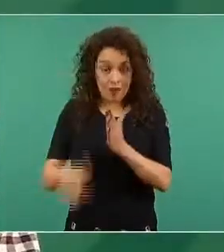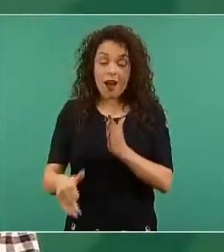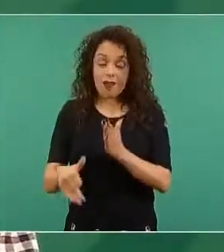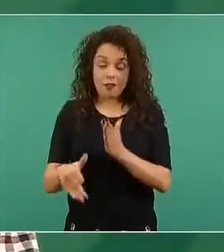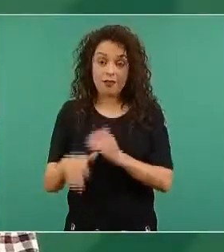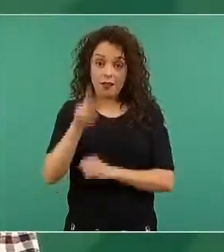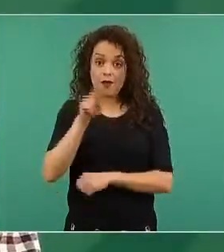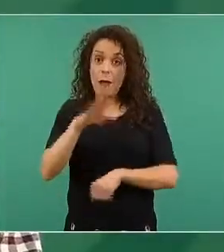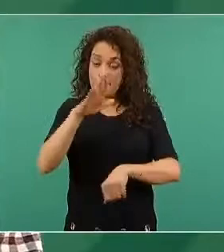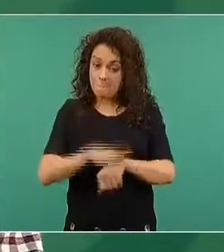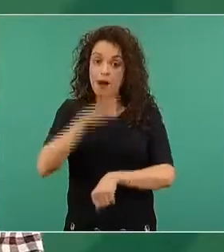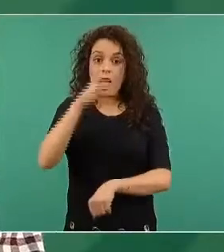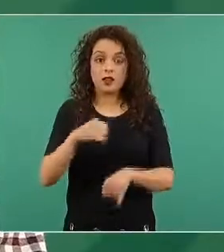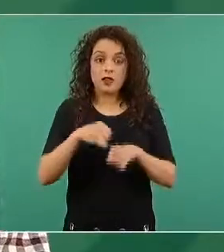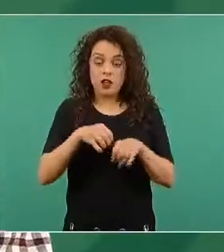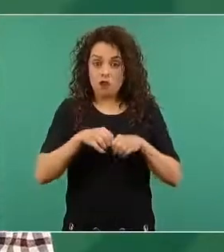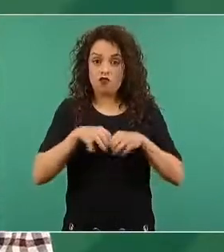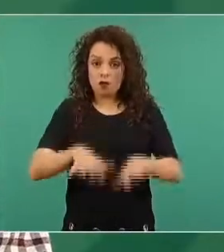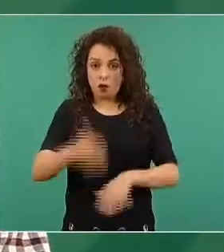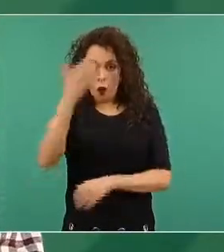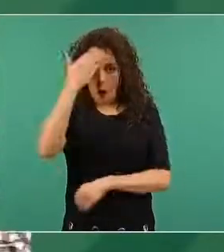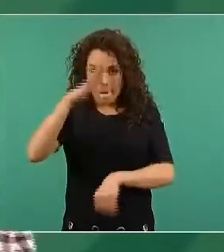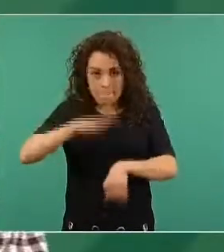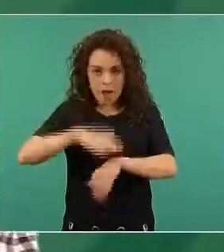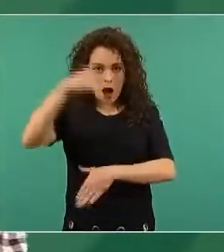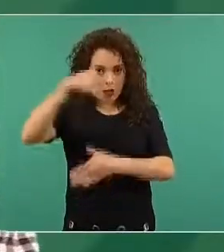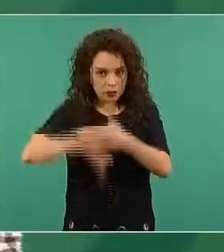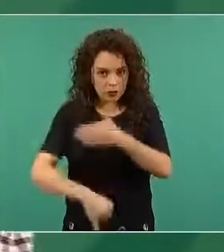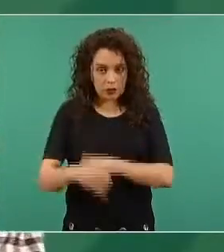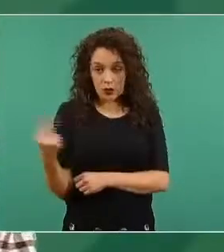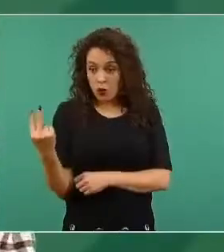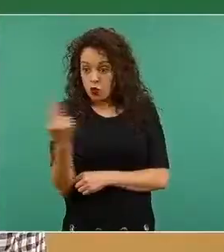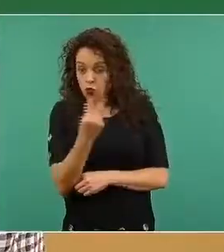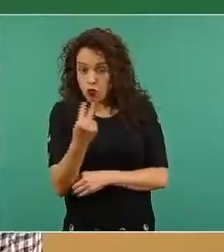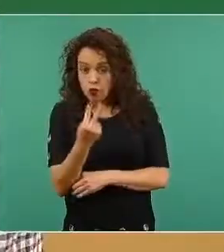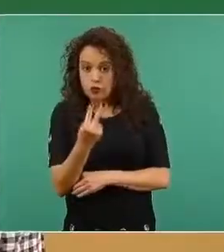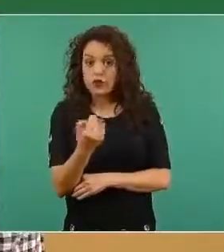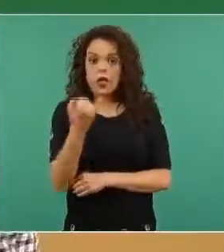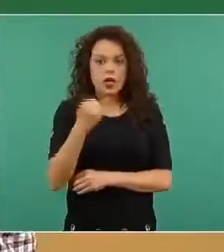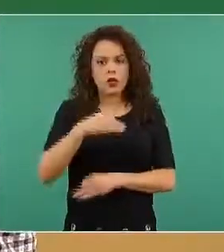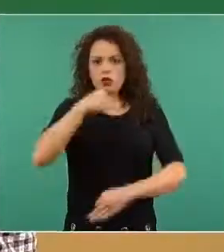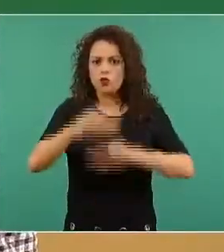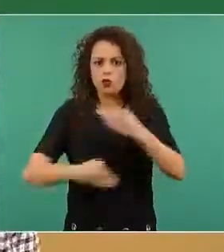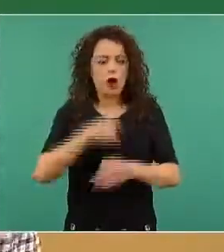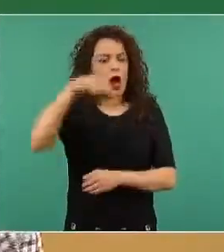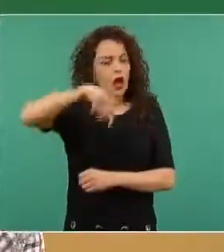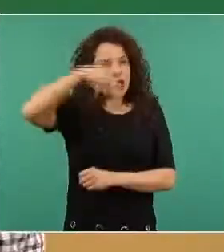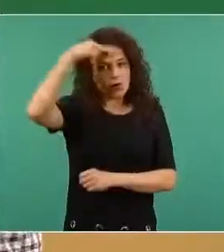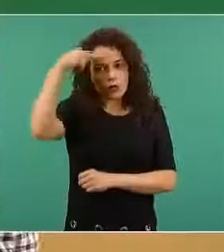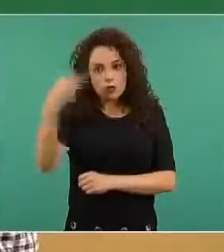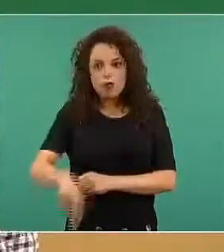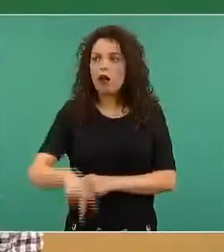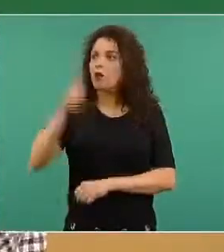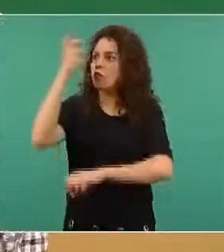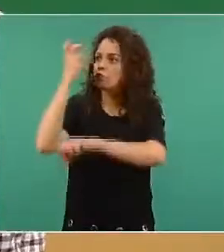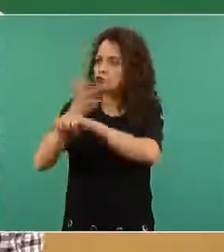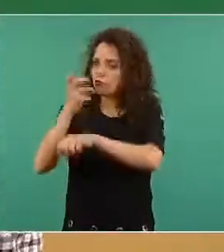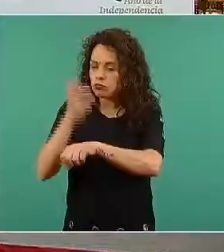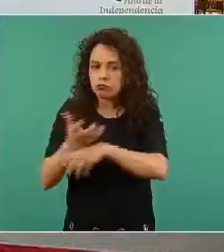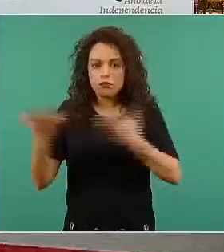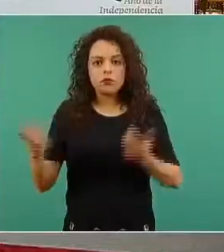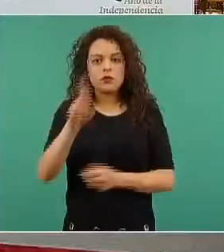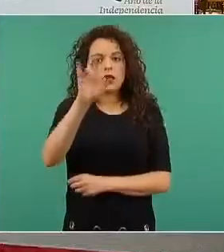de información o conocimiento. En ambos casos, en todos los casos, y aquí en México, y en Estados Unidos, y en Reino